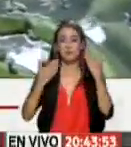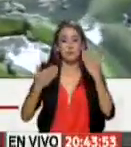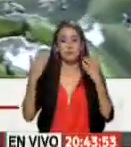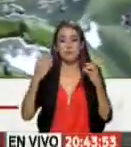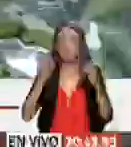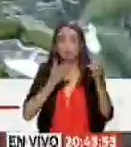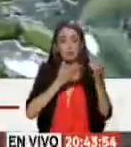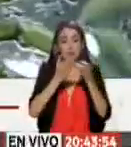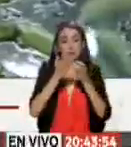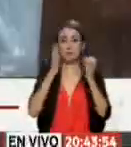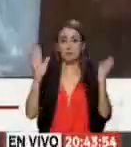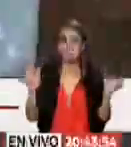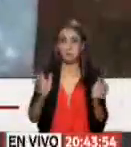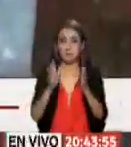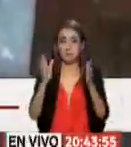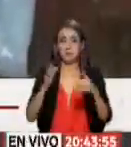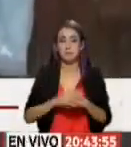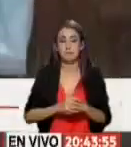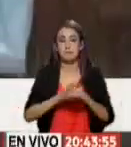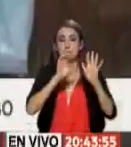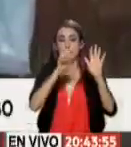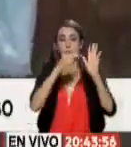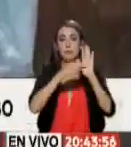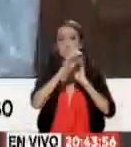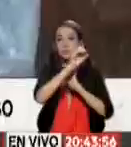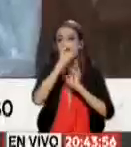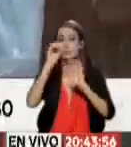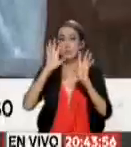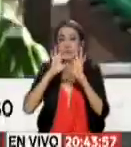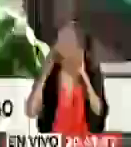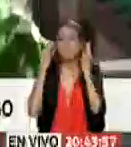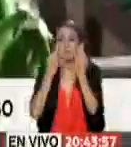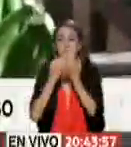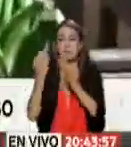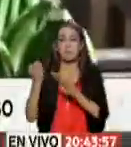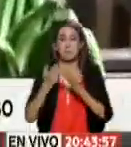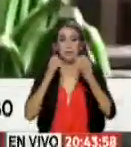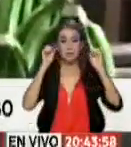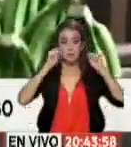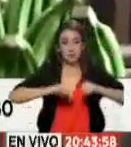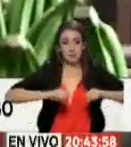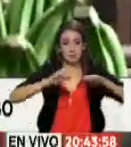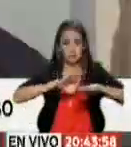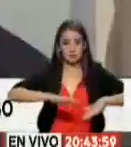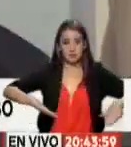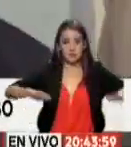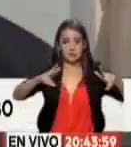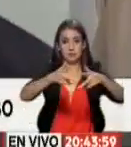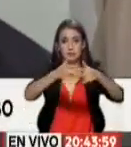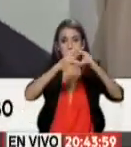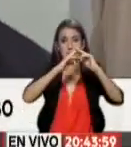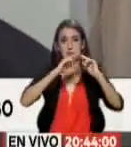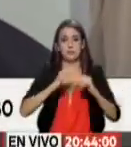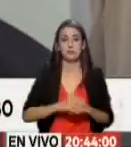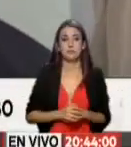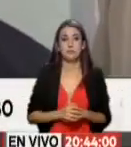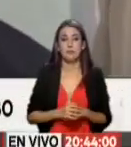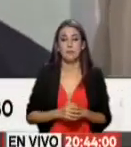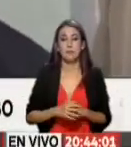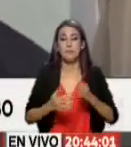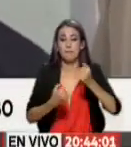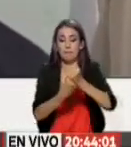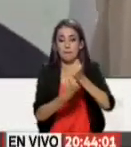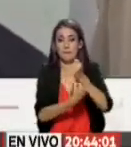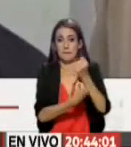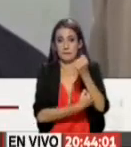servido para incrementar mi negocio. Son 6,000 familias las que se benefician de forma indirecta en estos préstamos. Nuestra fortaleza está en